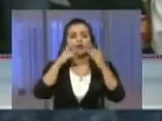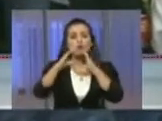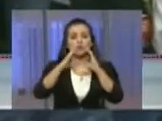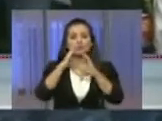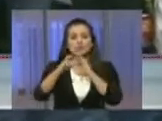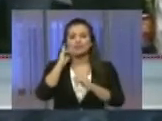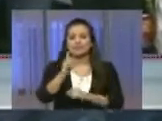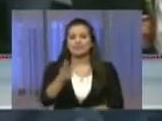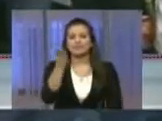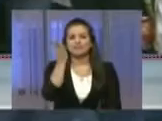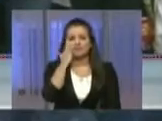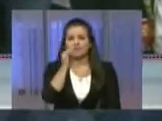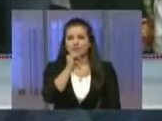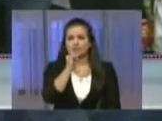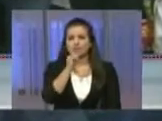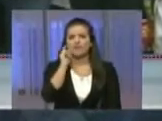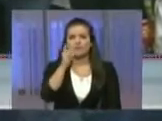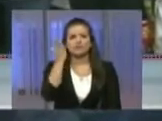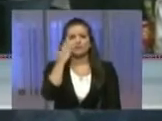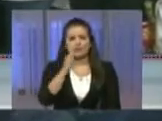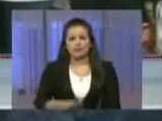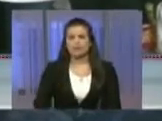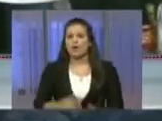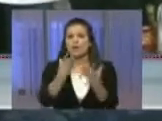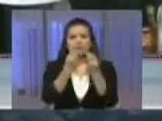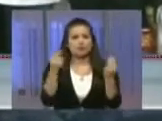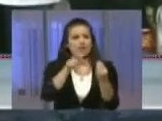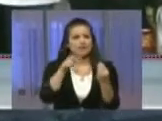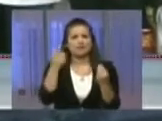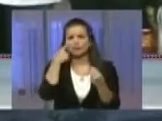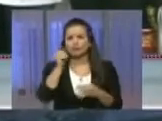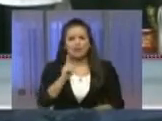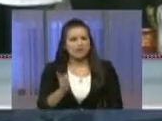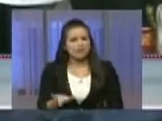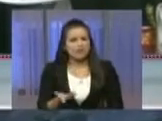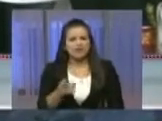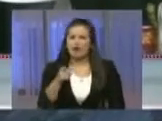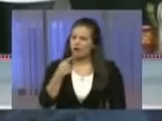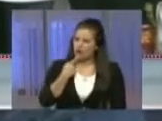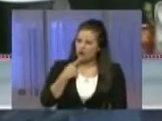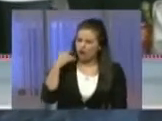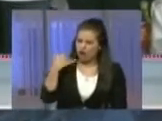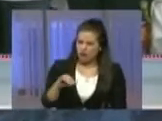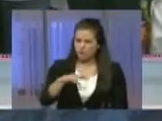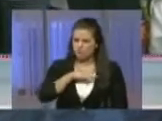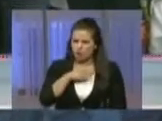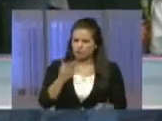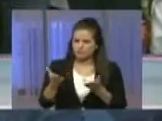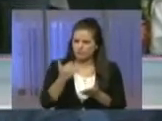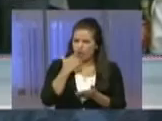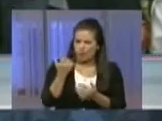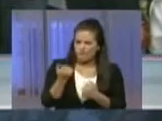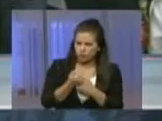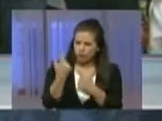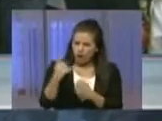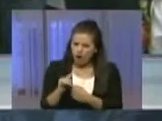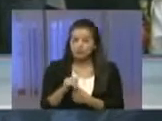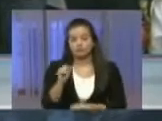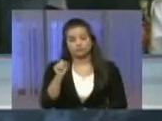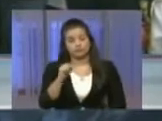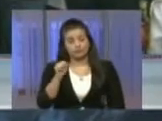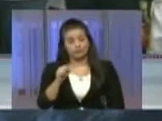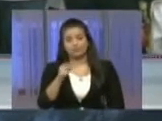conozca que se conozca hay mucha gente que no sabe que esto existe Ah hay mucha gente que no sabe que esto